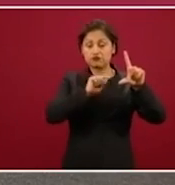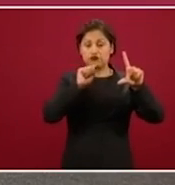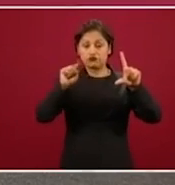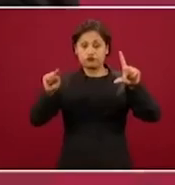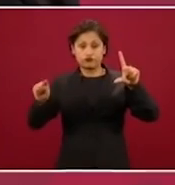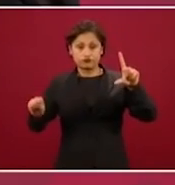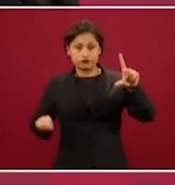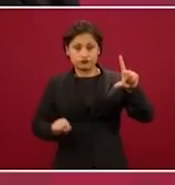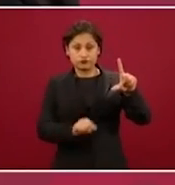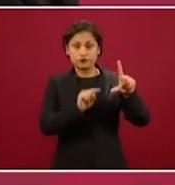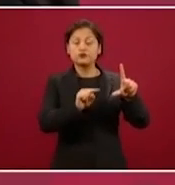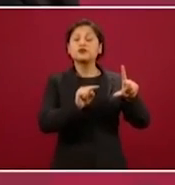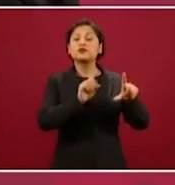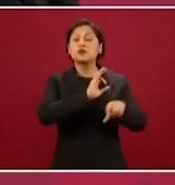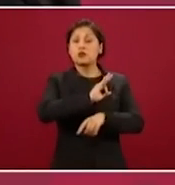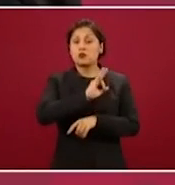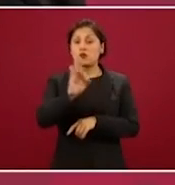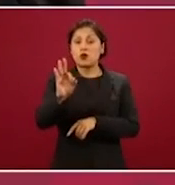regiones del país,